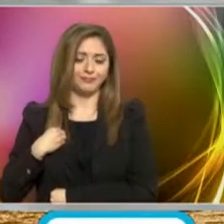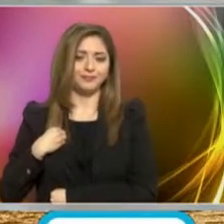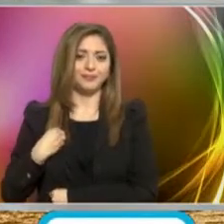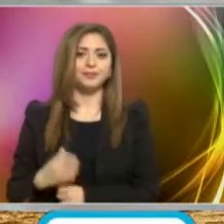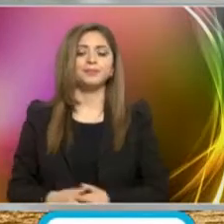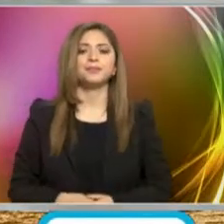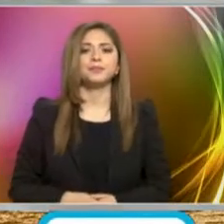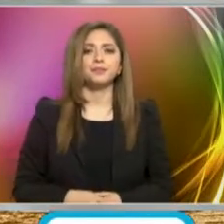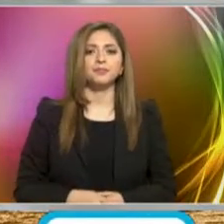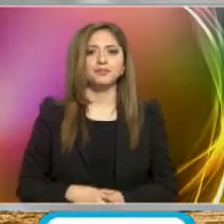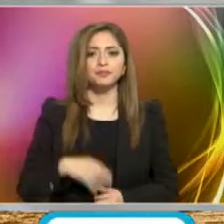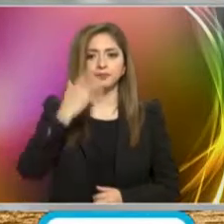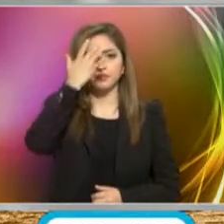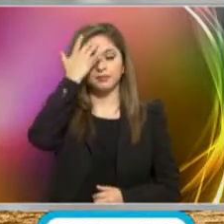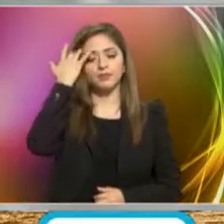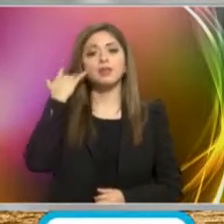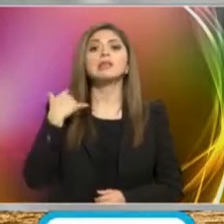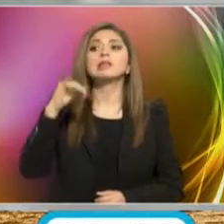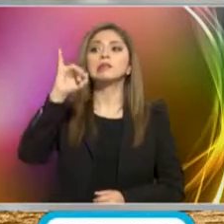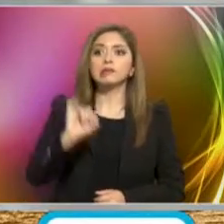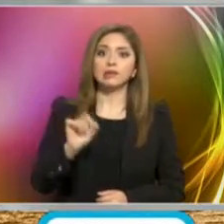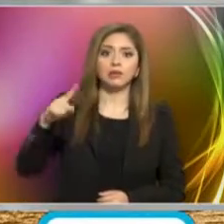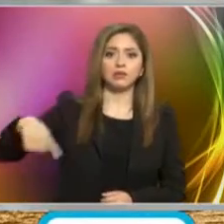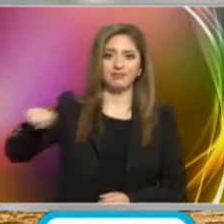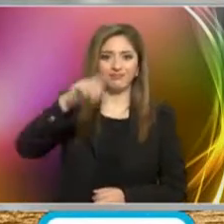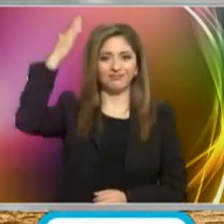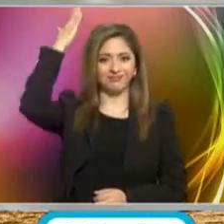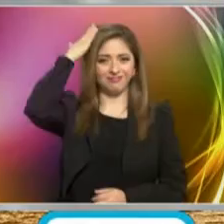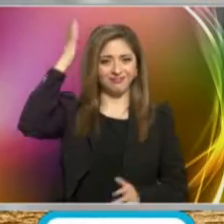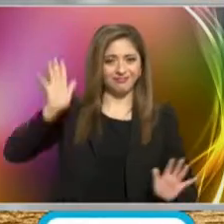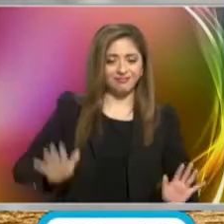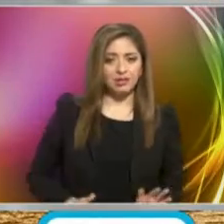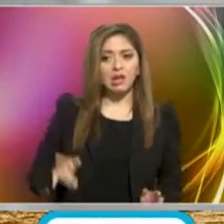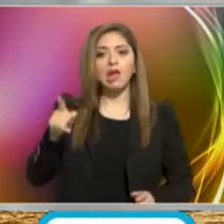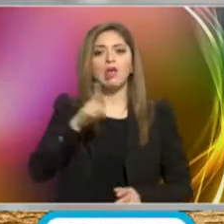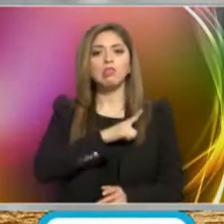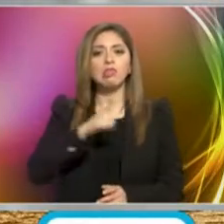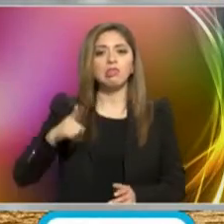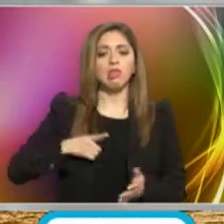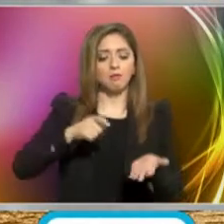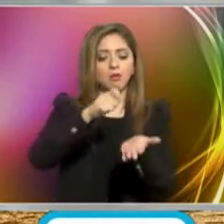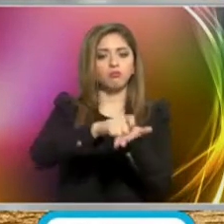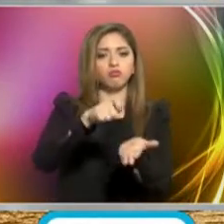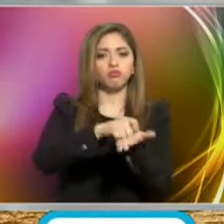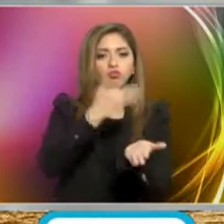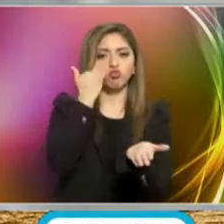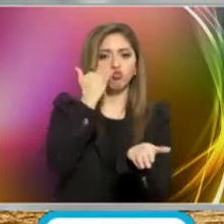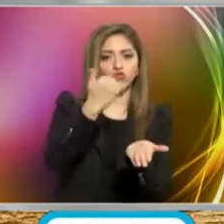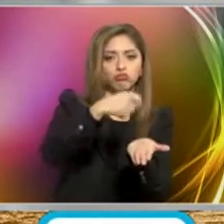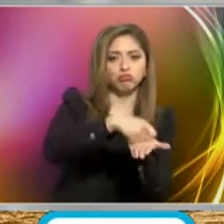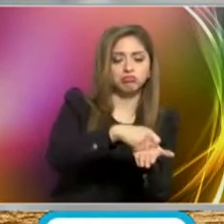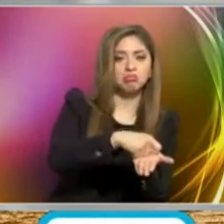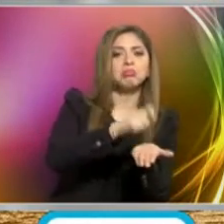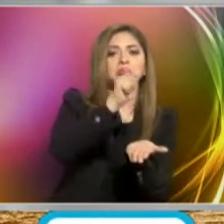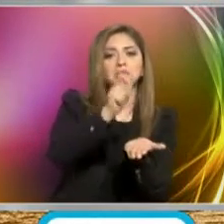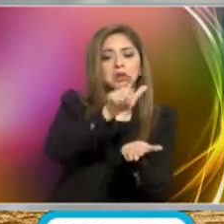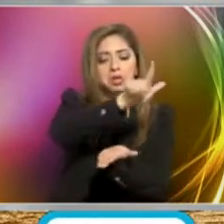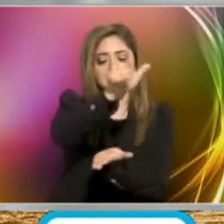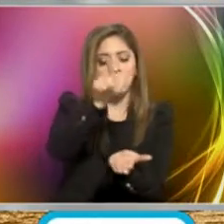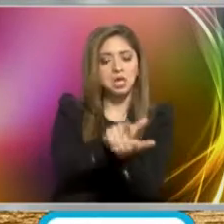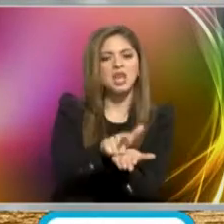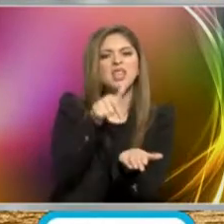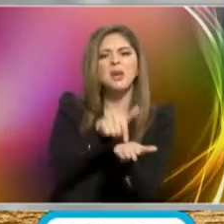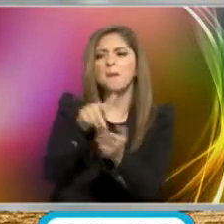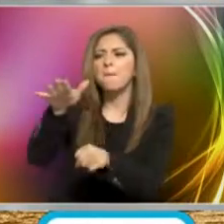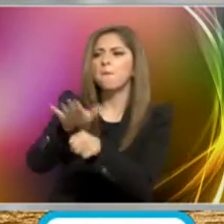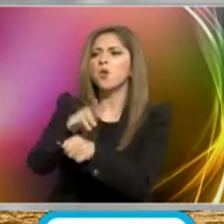actuación de una autoridad tiene que tener un mandamiento por escrito, debidamente fundado y motivado. Claro. ¿Qué es esto? ¿Cuál es el precepto legal en el que se apoya la